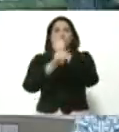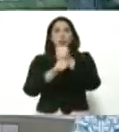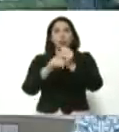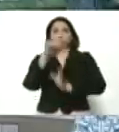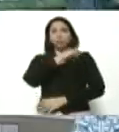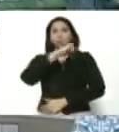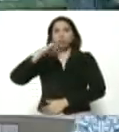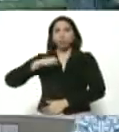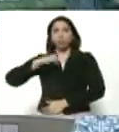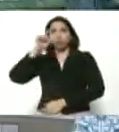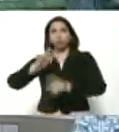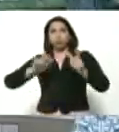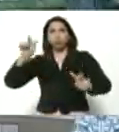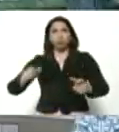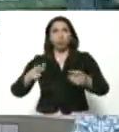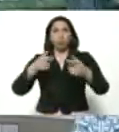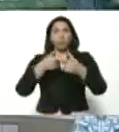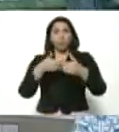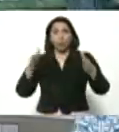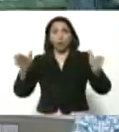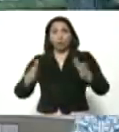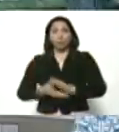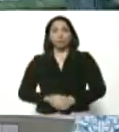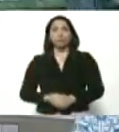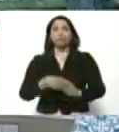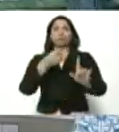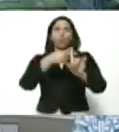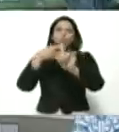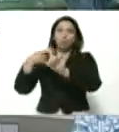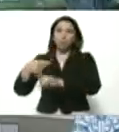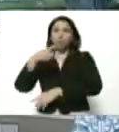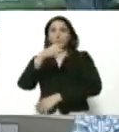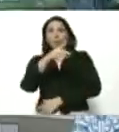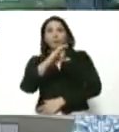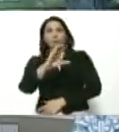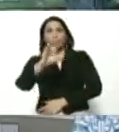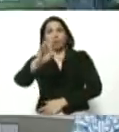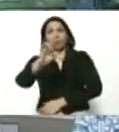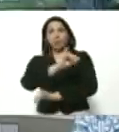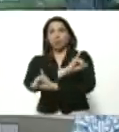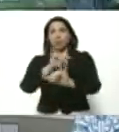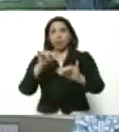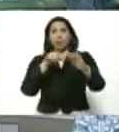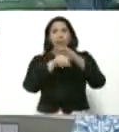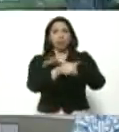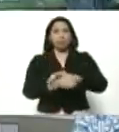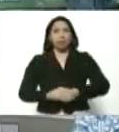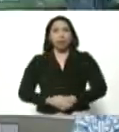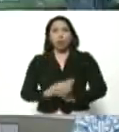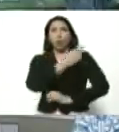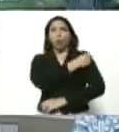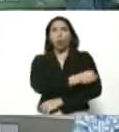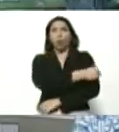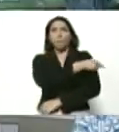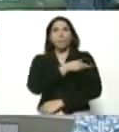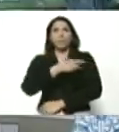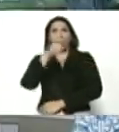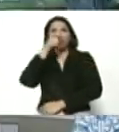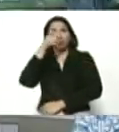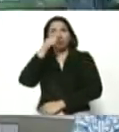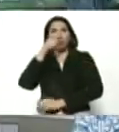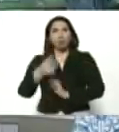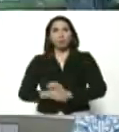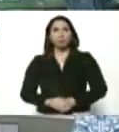personalizado y ampliado dio positivo a la pcr y ya fue ingresado a un hospital centinela